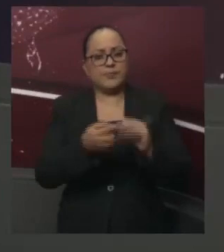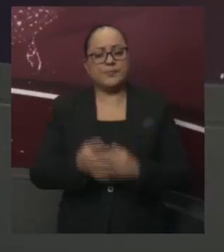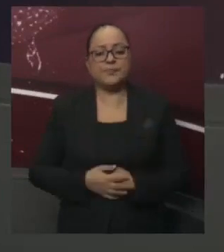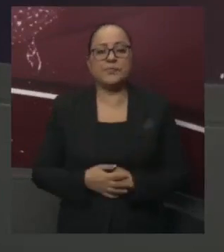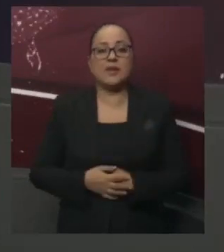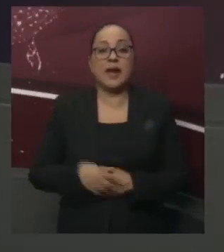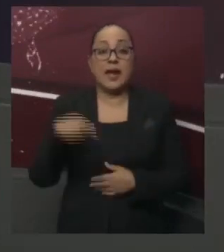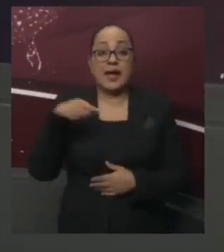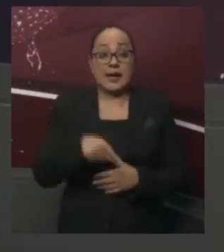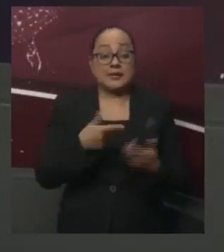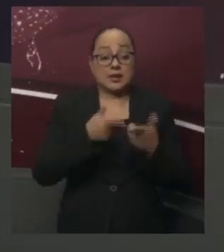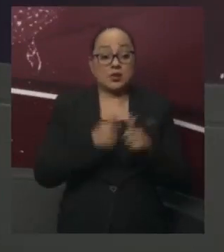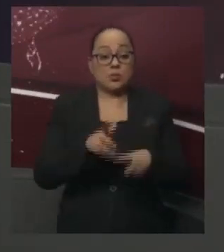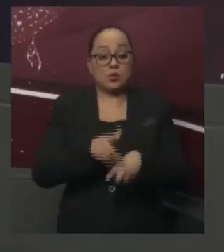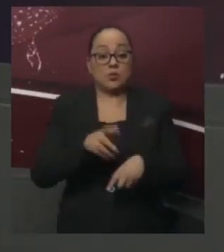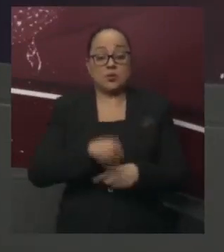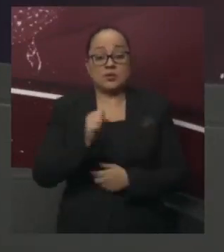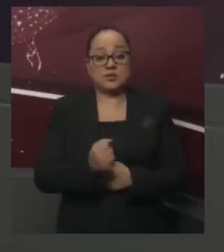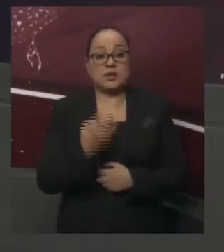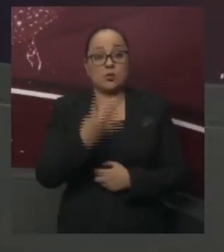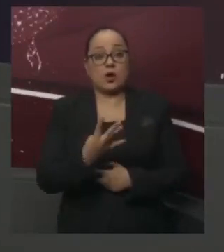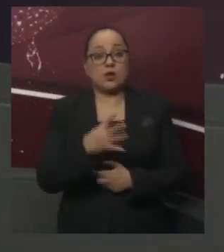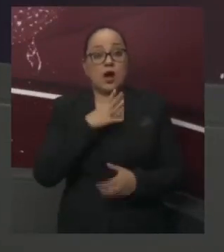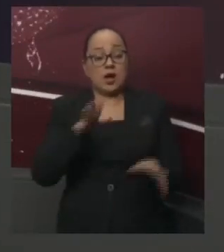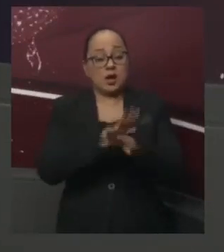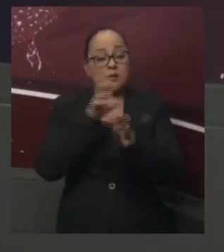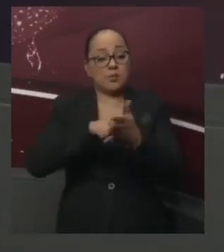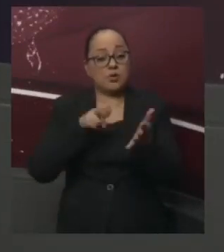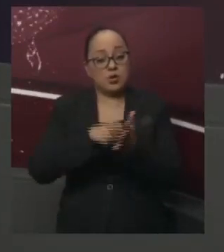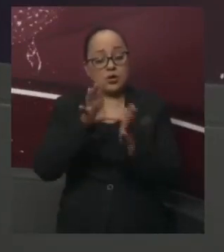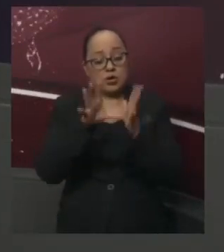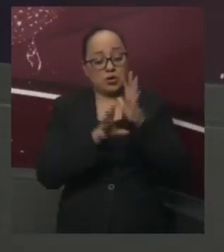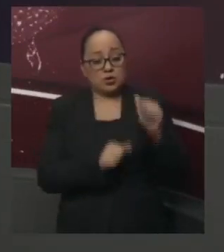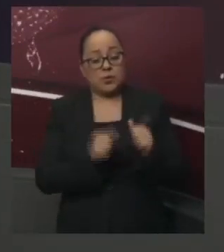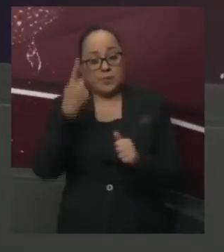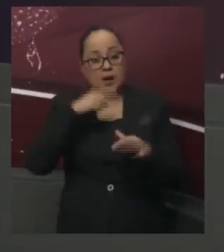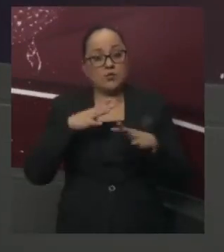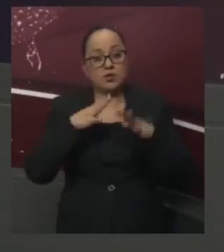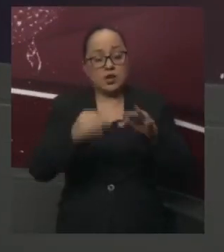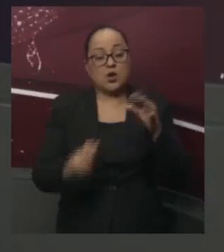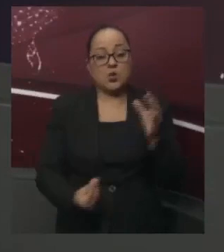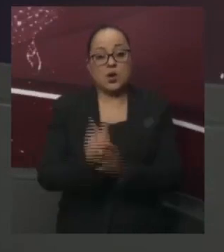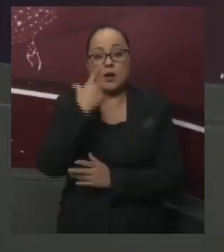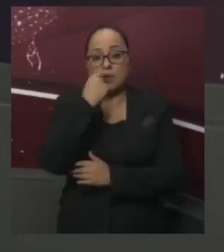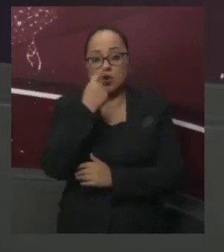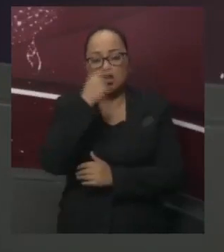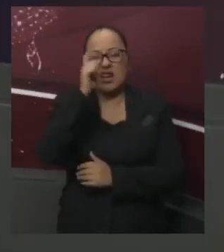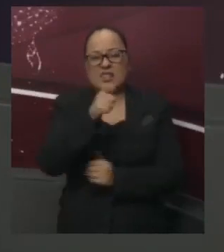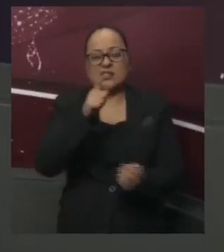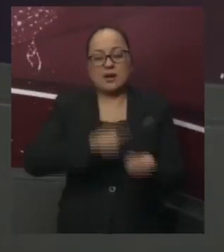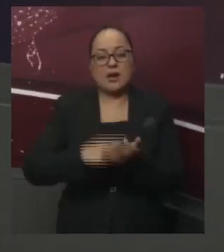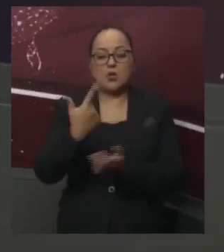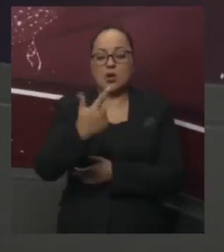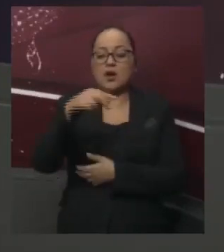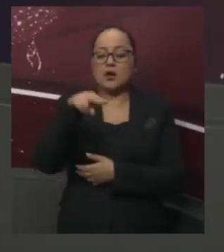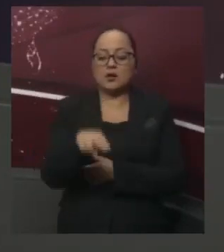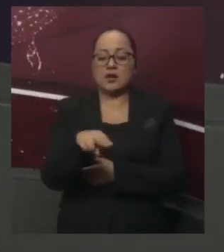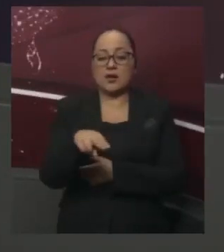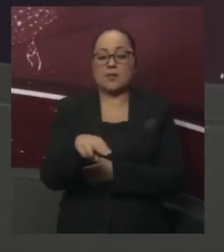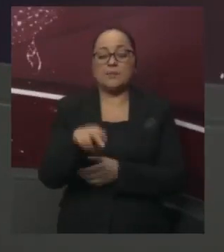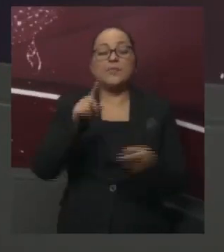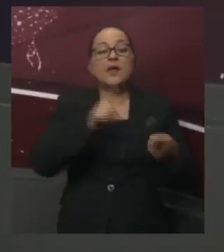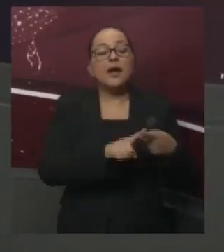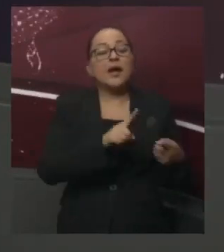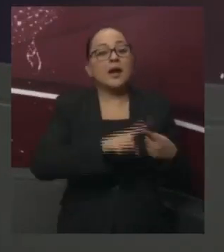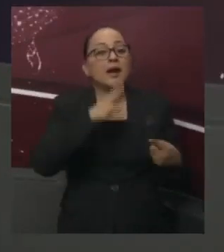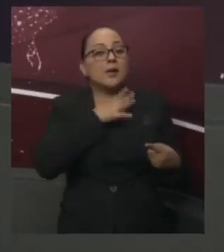modificó la Constitución para crear un nuevo cuerpo de seguridad pública, la Guardia Nacional. Luego de que el constituyente permanente, es decir, el Congreso Federal y los